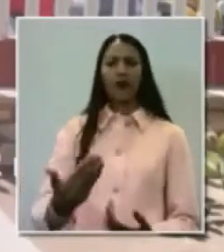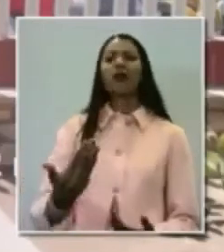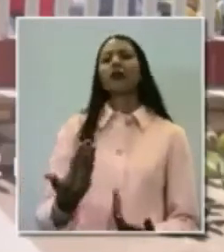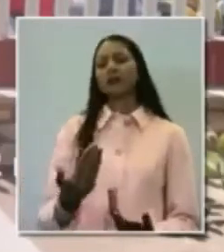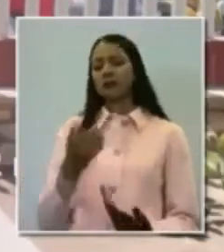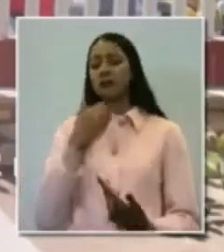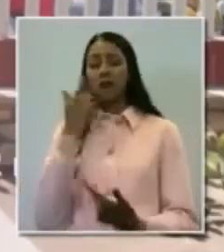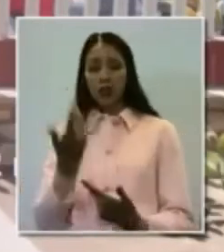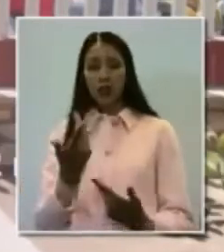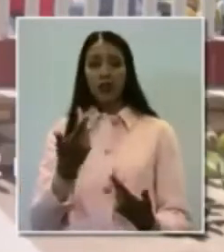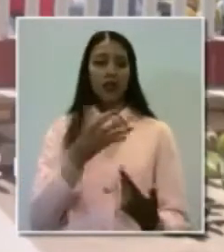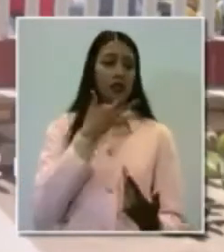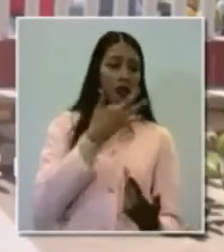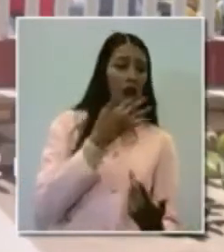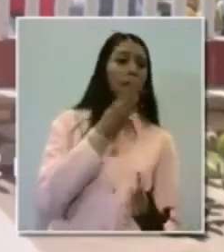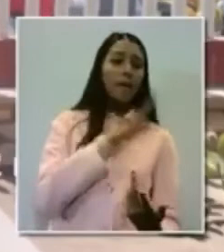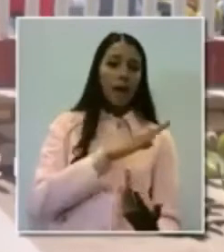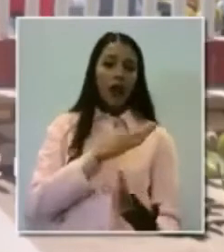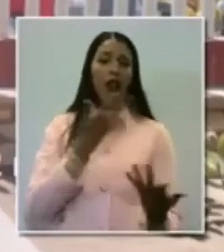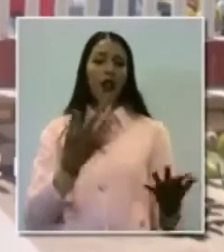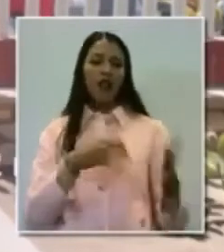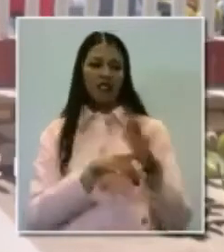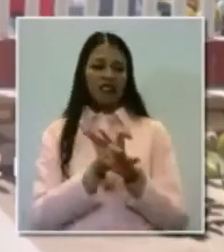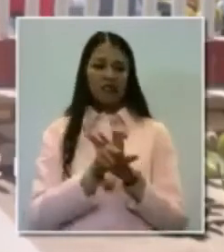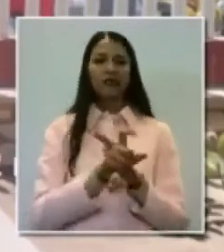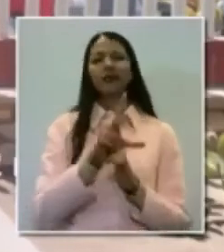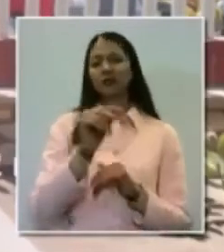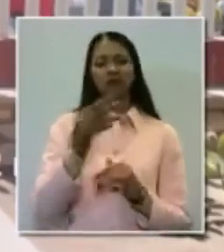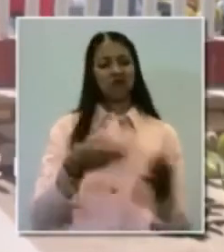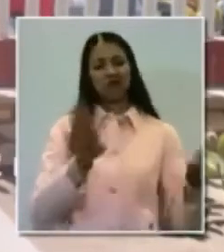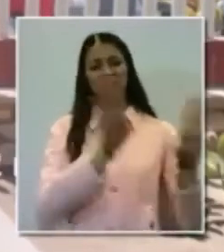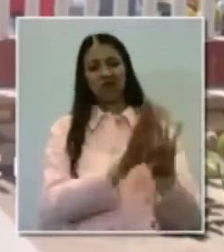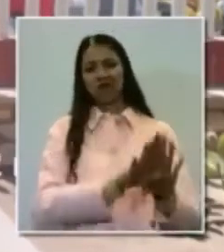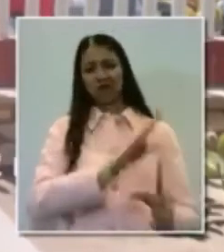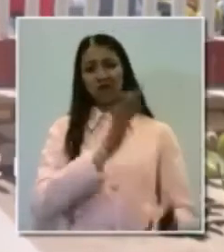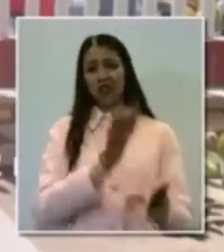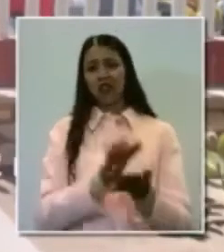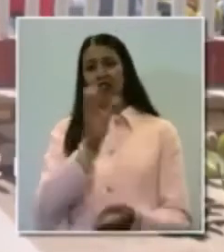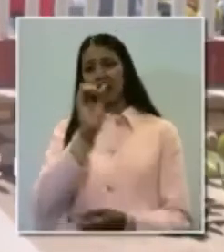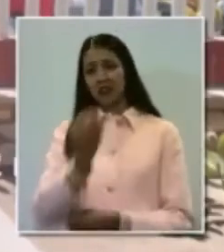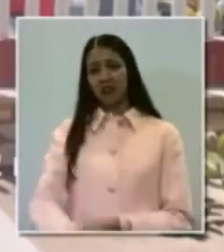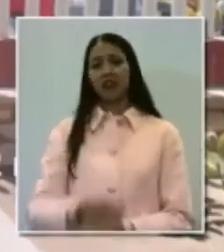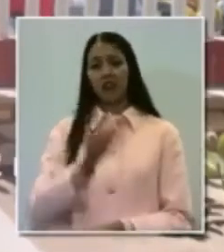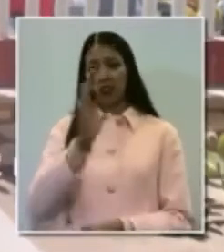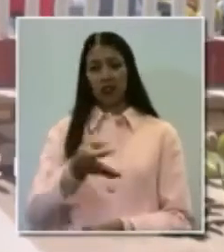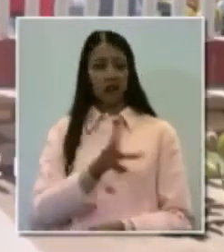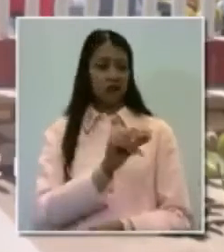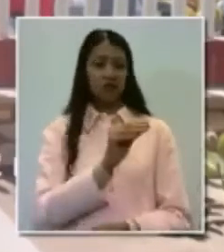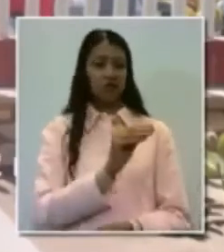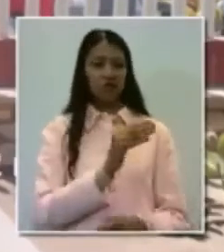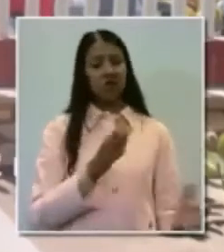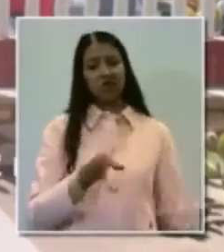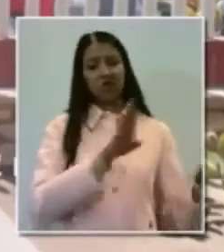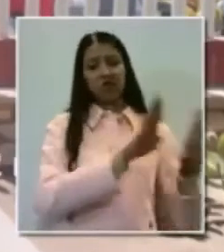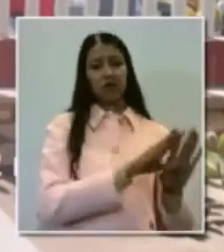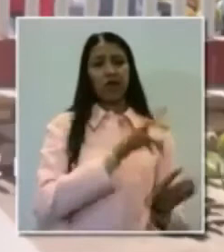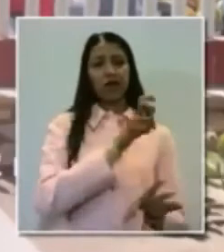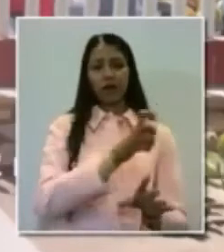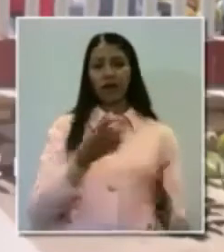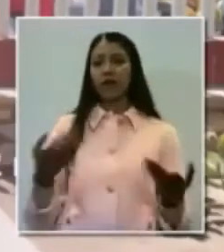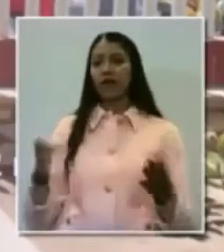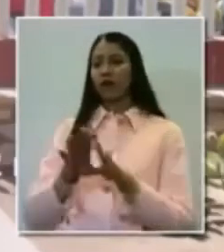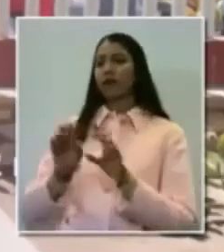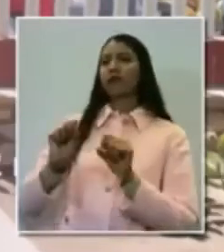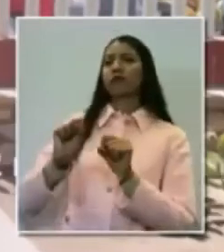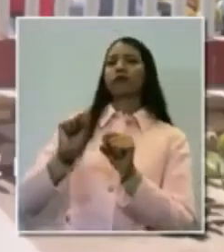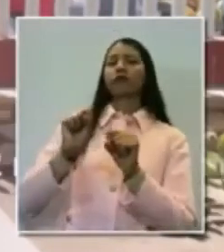las puertas están cerradas y ninguna atención tenemos la autorización de hacerlo. De igual manera, estas tomas lo que generan pues